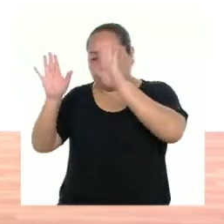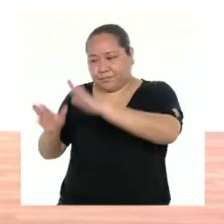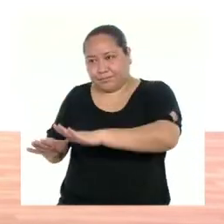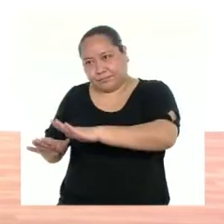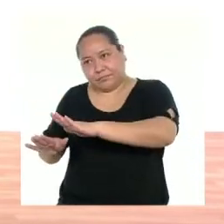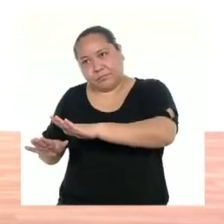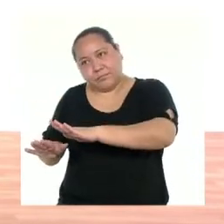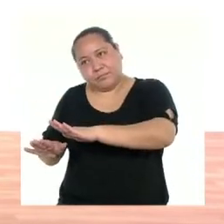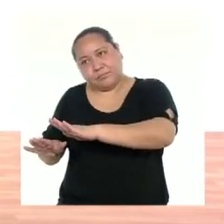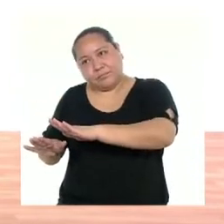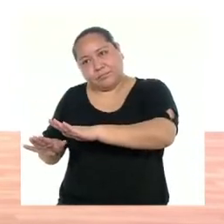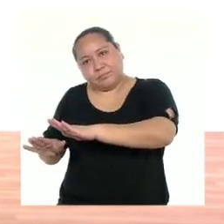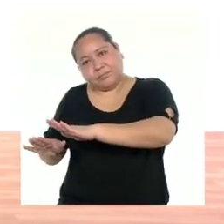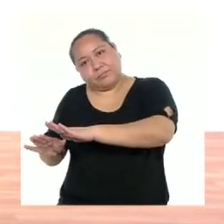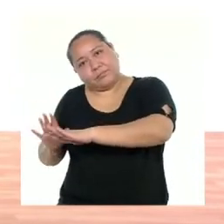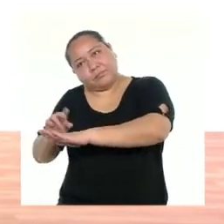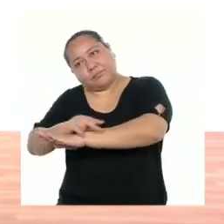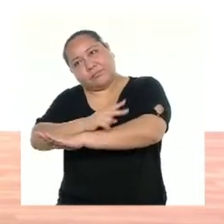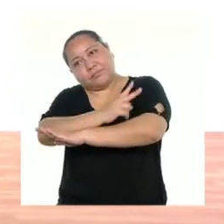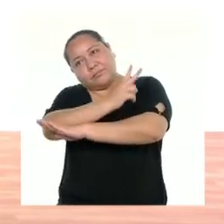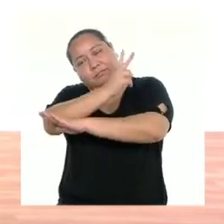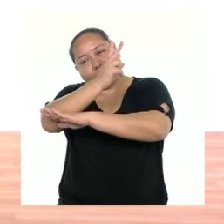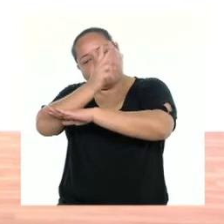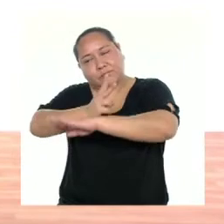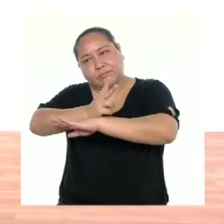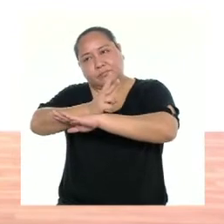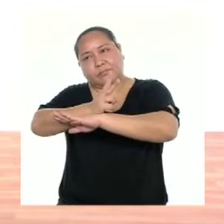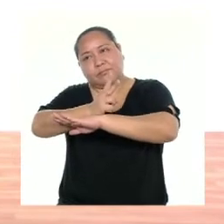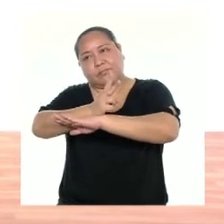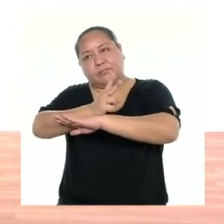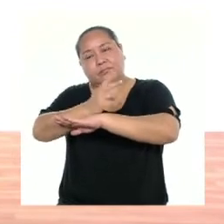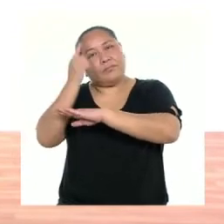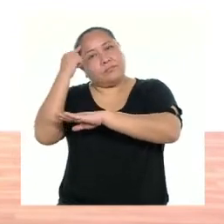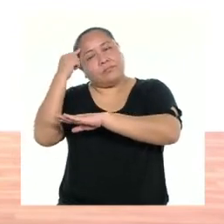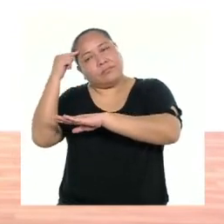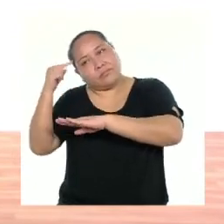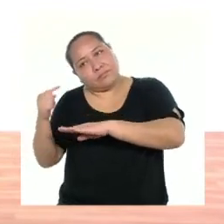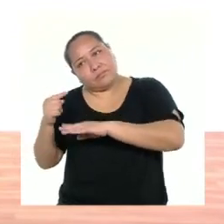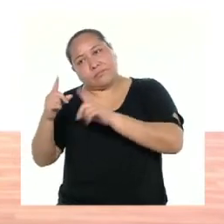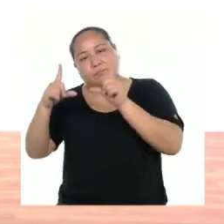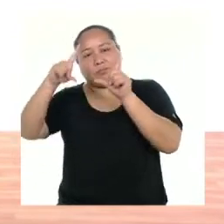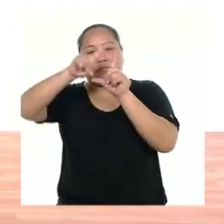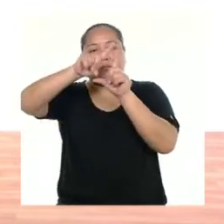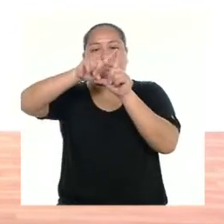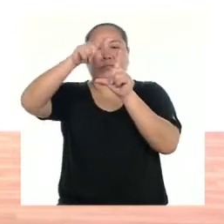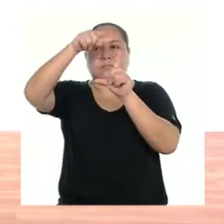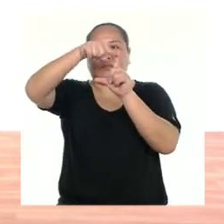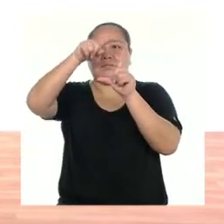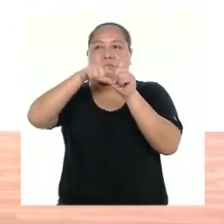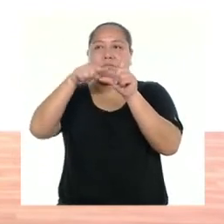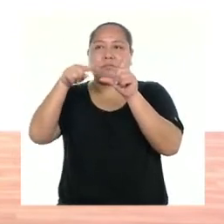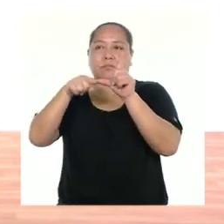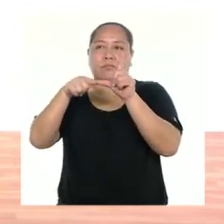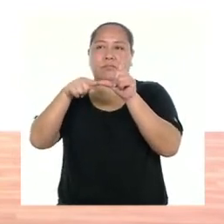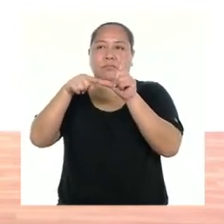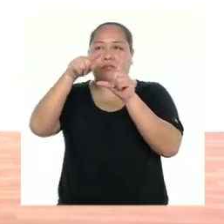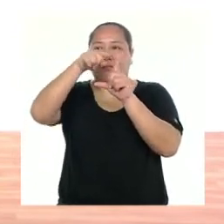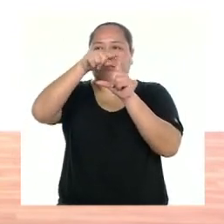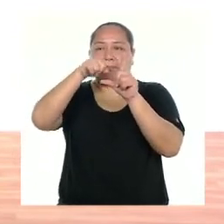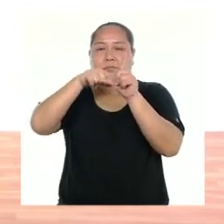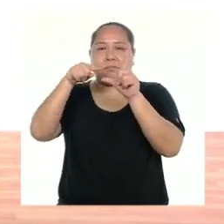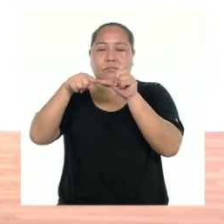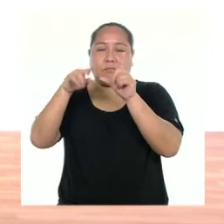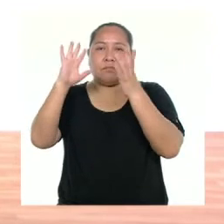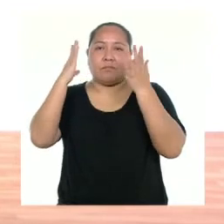brazos y coloco el peso de mi cuerpo. Apoyo la cabeza y ahí tenemos esos 3 puntos de apoyo que forman una especie